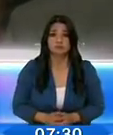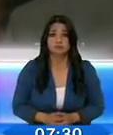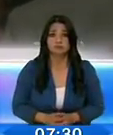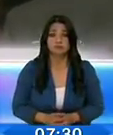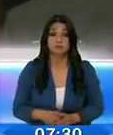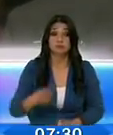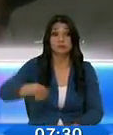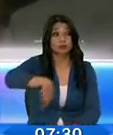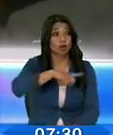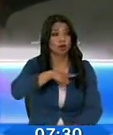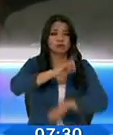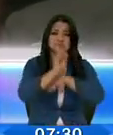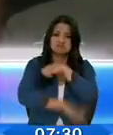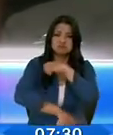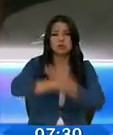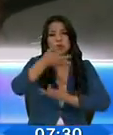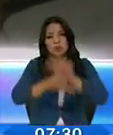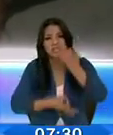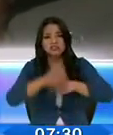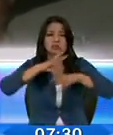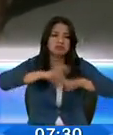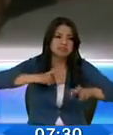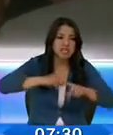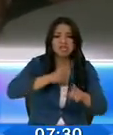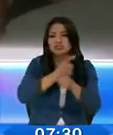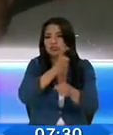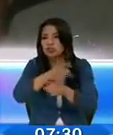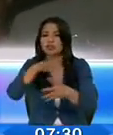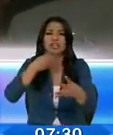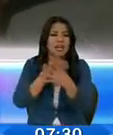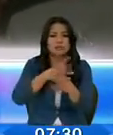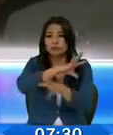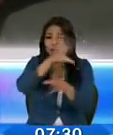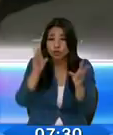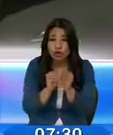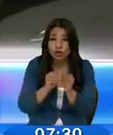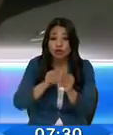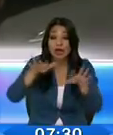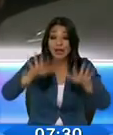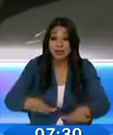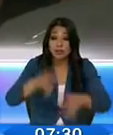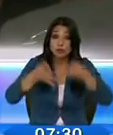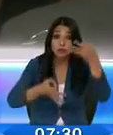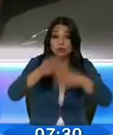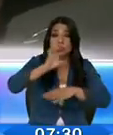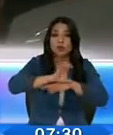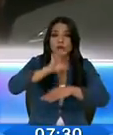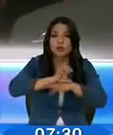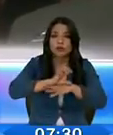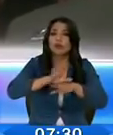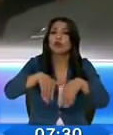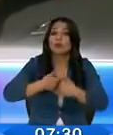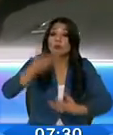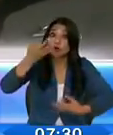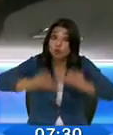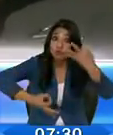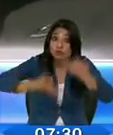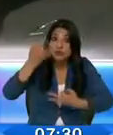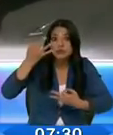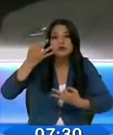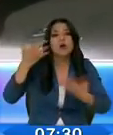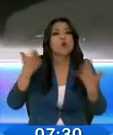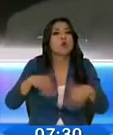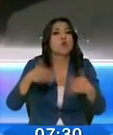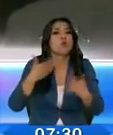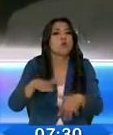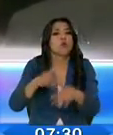quienes fuimos sentenciados, juzgados, perseguidos, encarcelados por la justicia ecuatoriana, lo hicimos ante una justicia carente